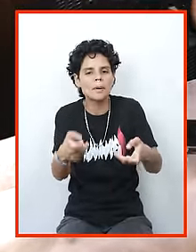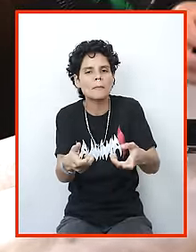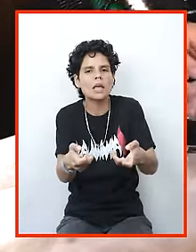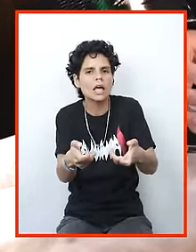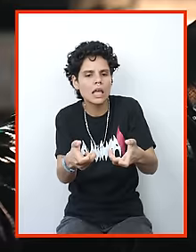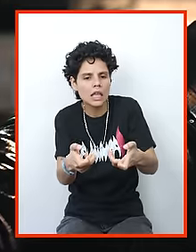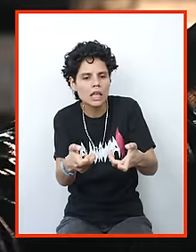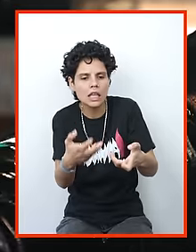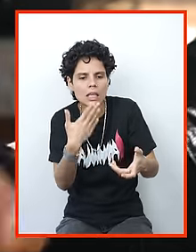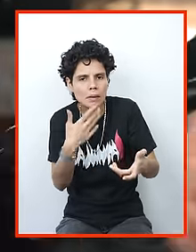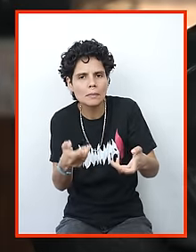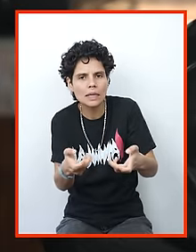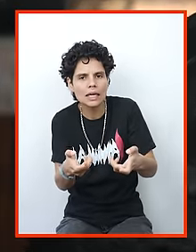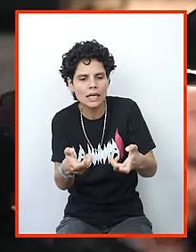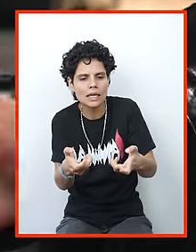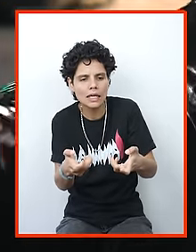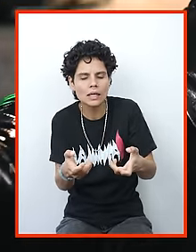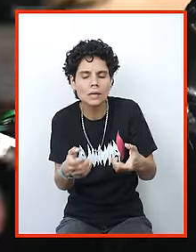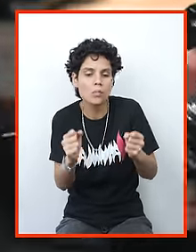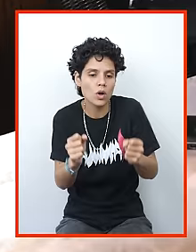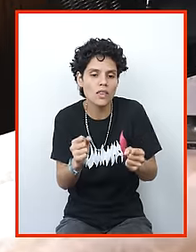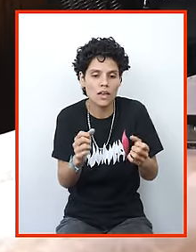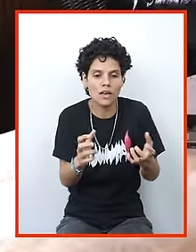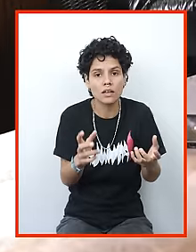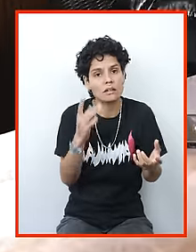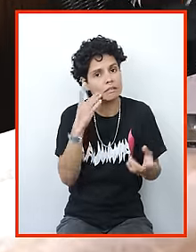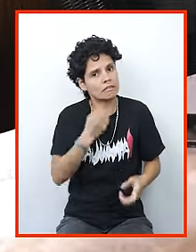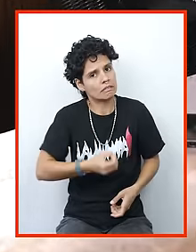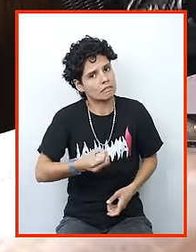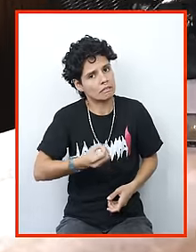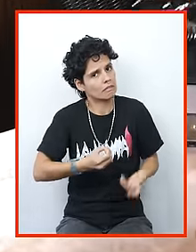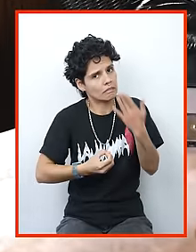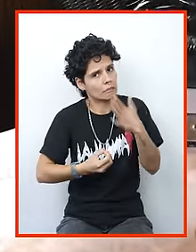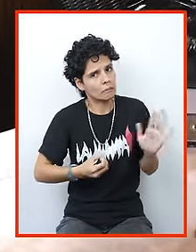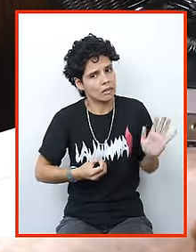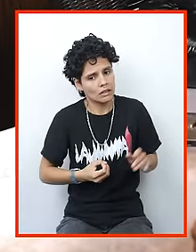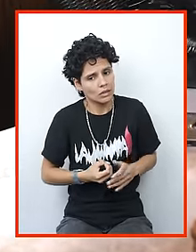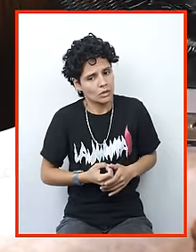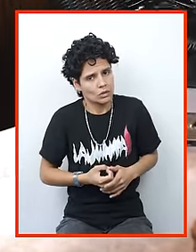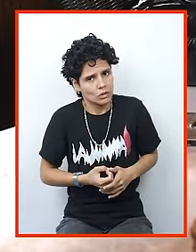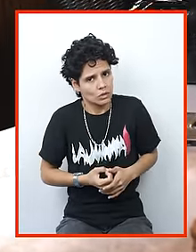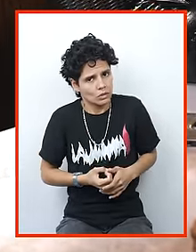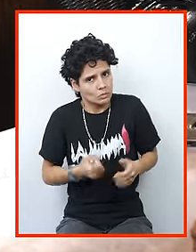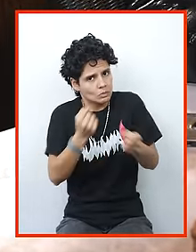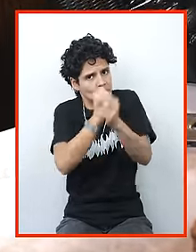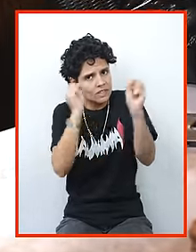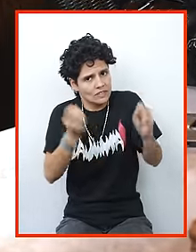hasta jugué play así, pero. Ah, si jugaste. No, play se podía. Todo. Sí. De una pajita ni hablar, porque.